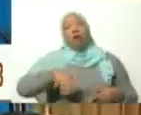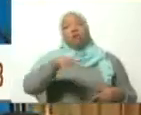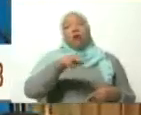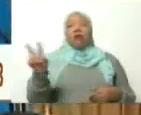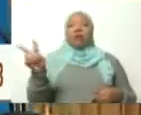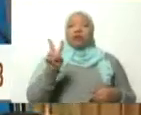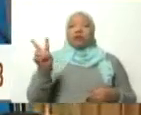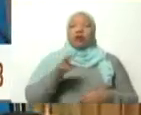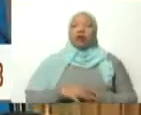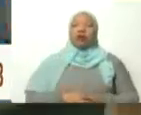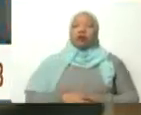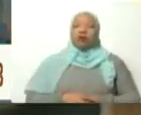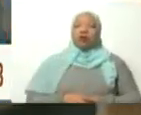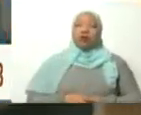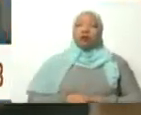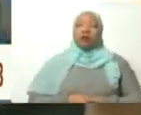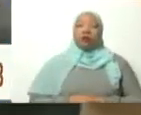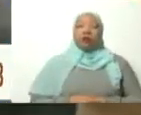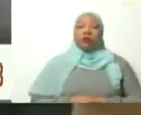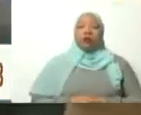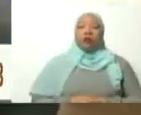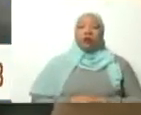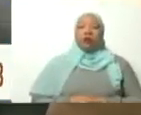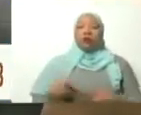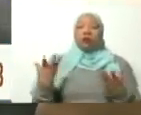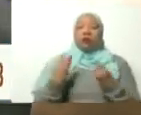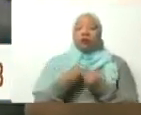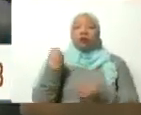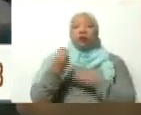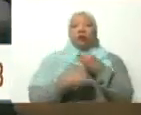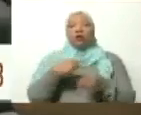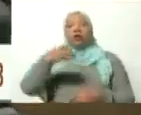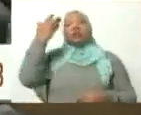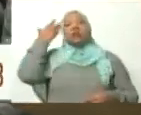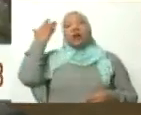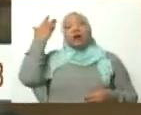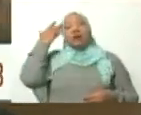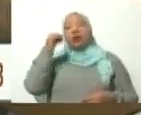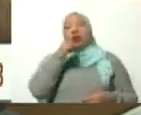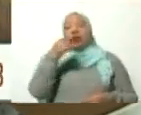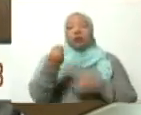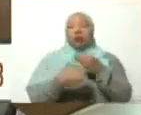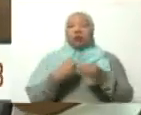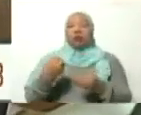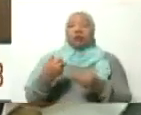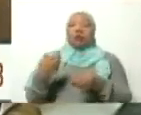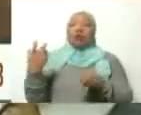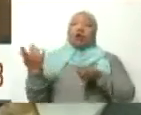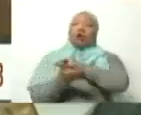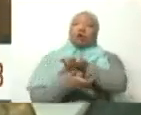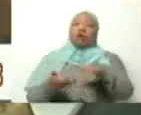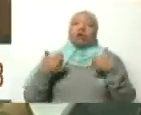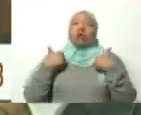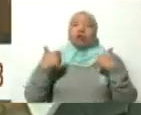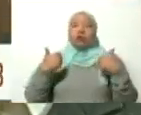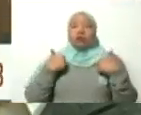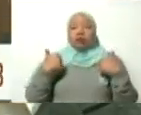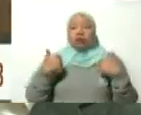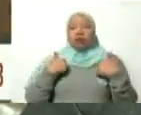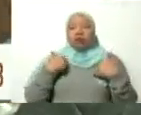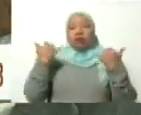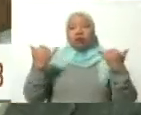venezolano. Bueno, Venezuela tiene, como ya lo mencioné, grandes potencialidades en gas y